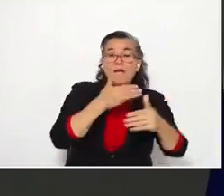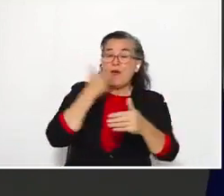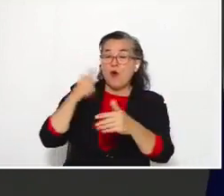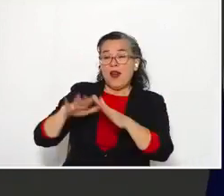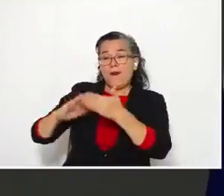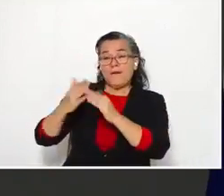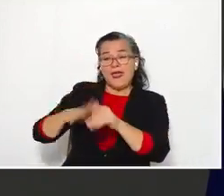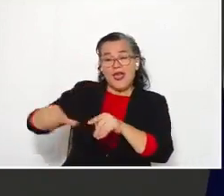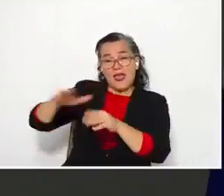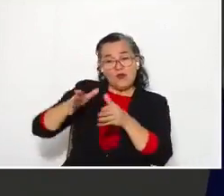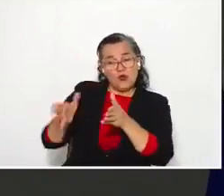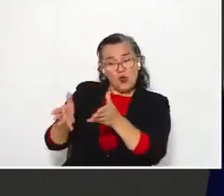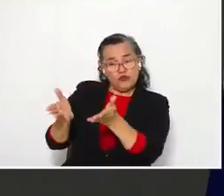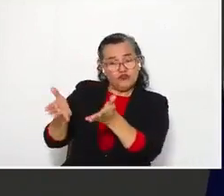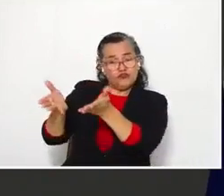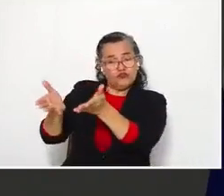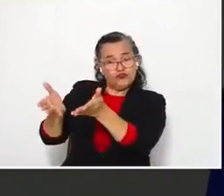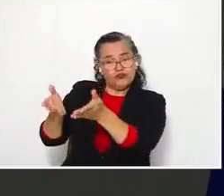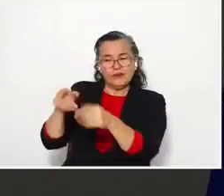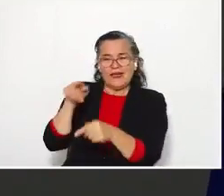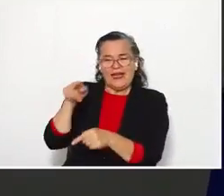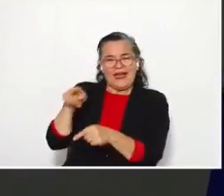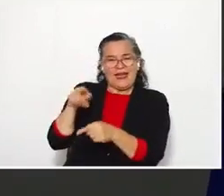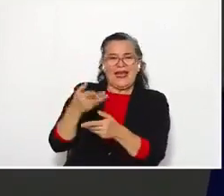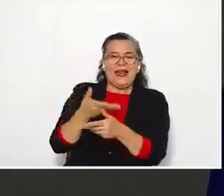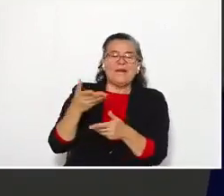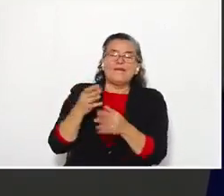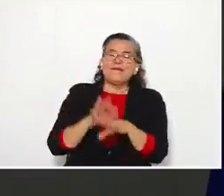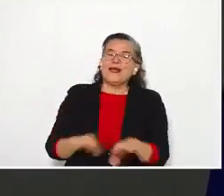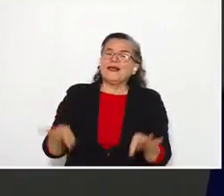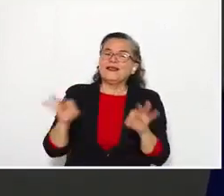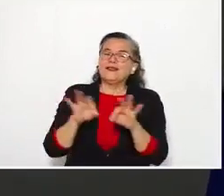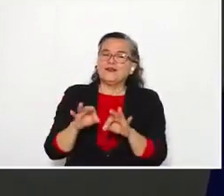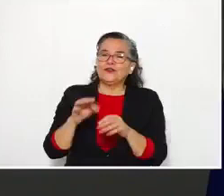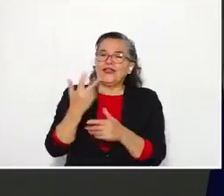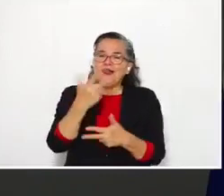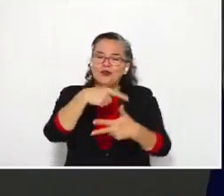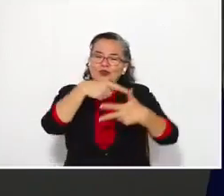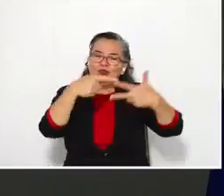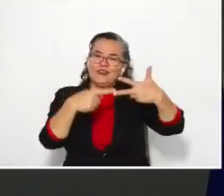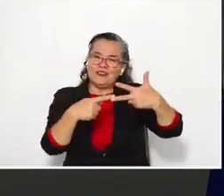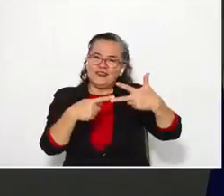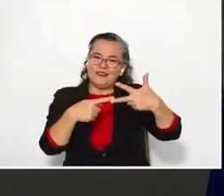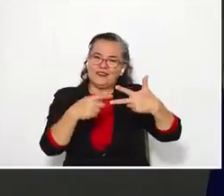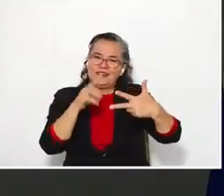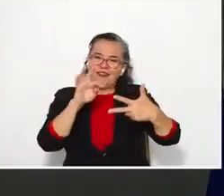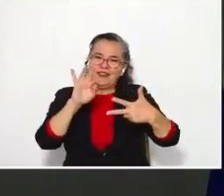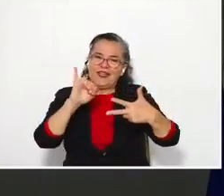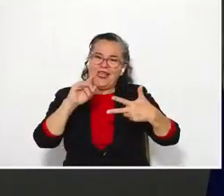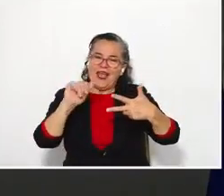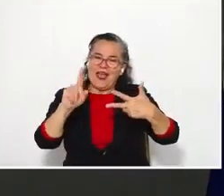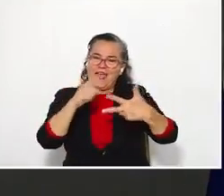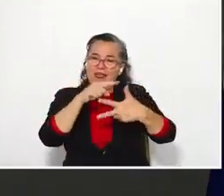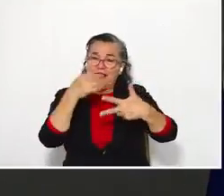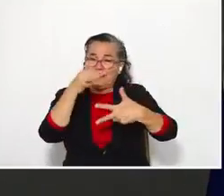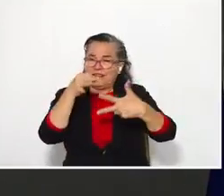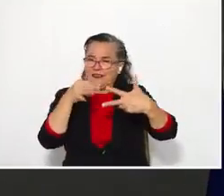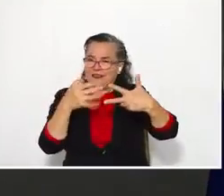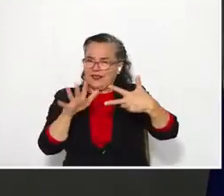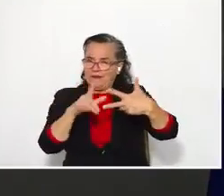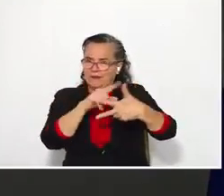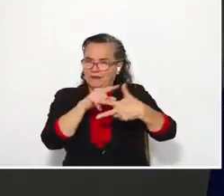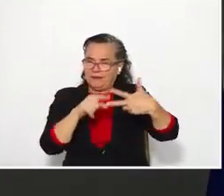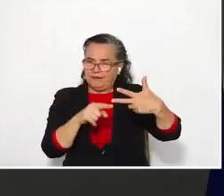sociedad, sería un elemento fundamental de esa triada que expliqué. Yo